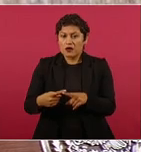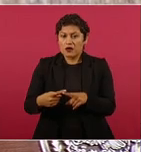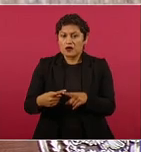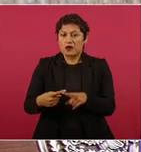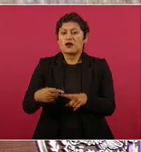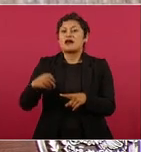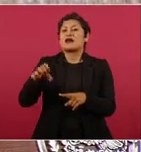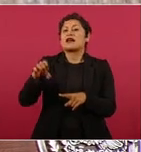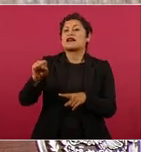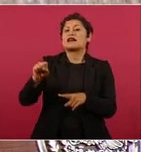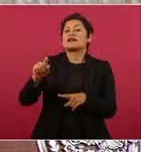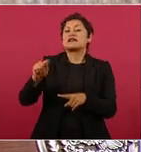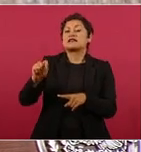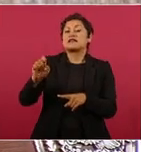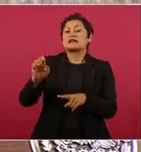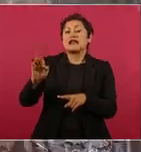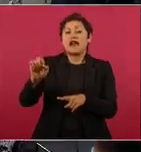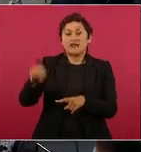Estefan,